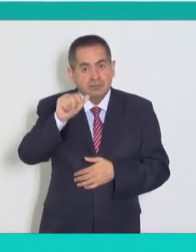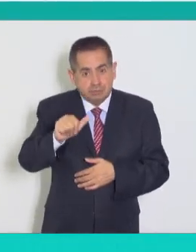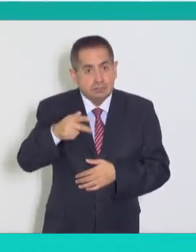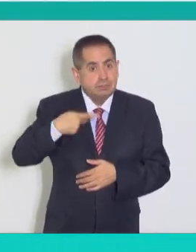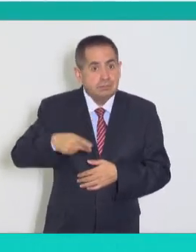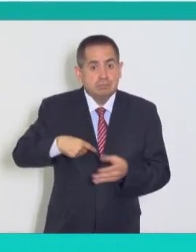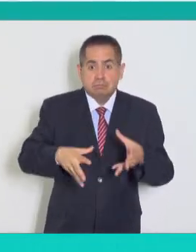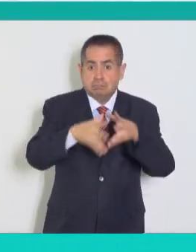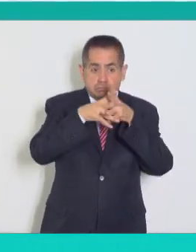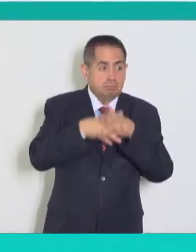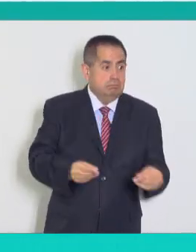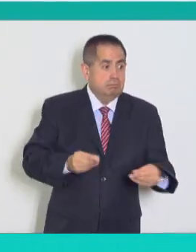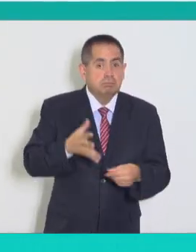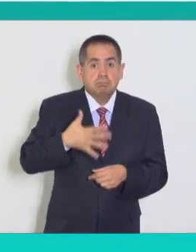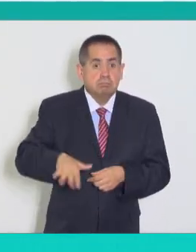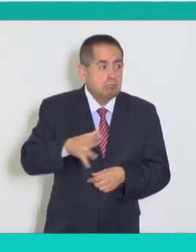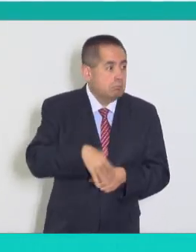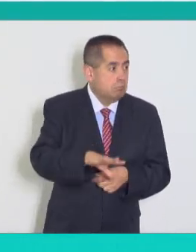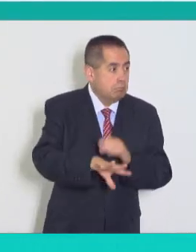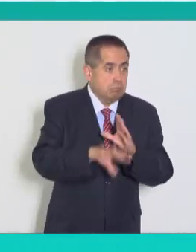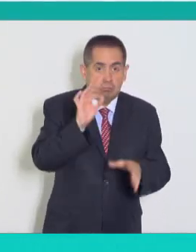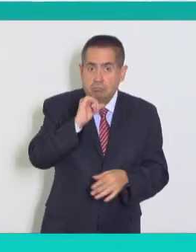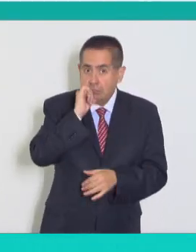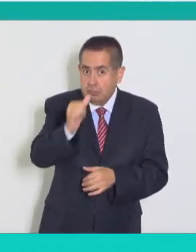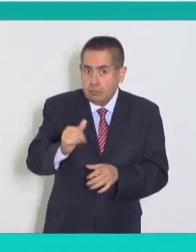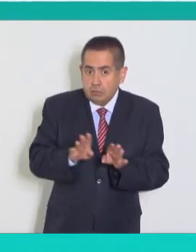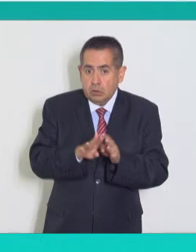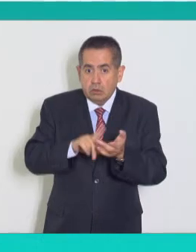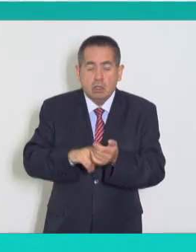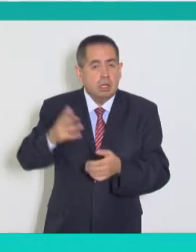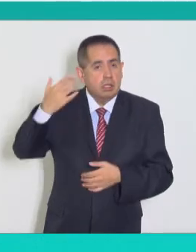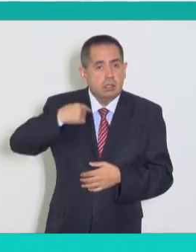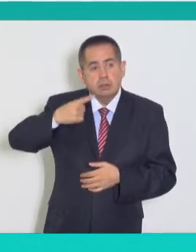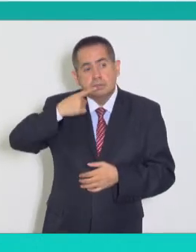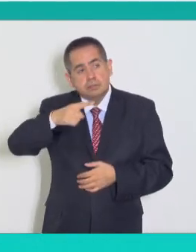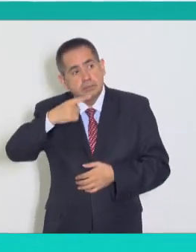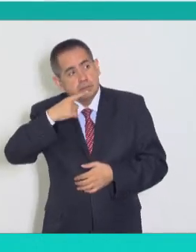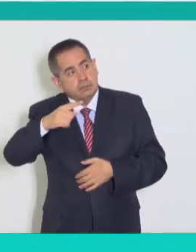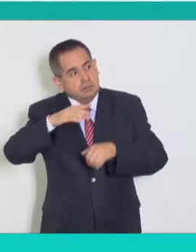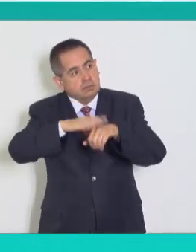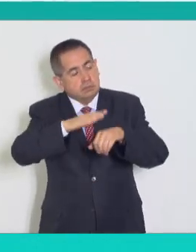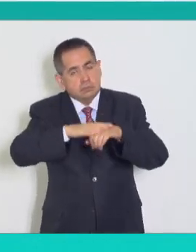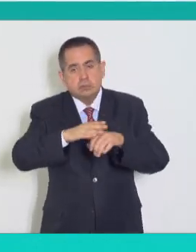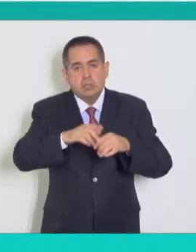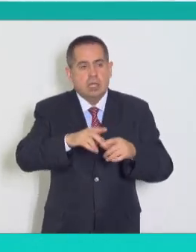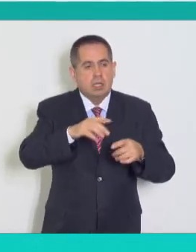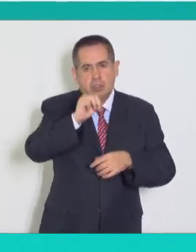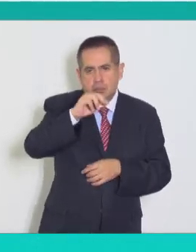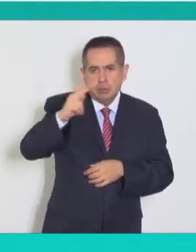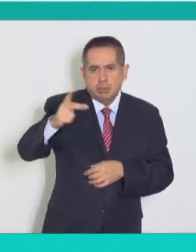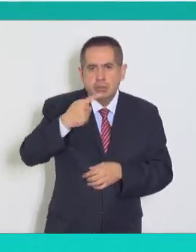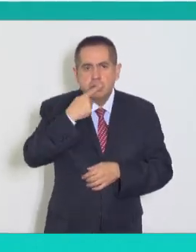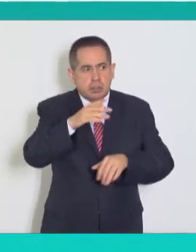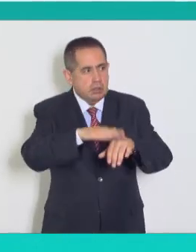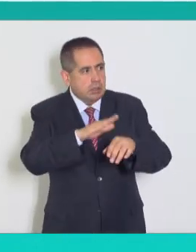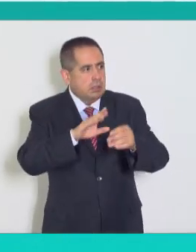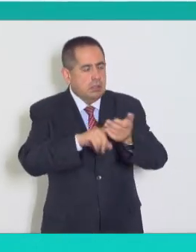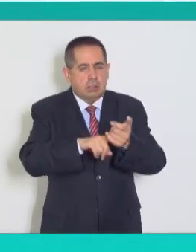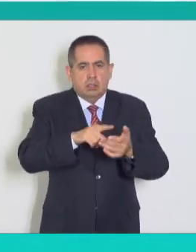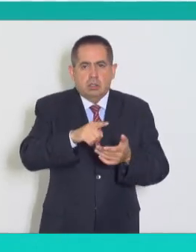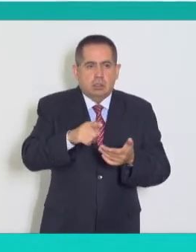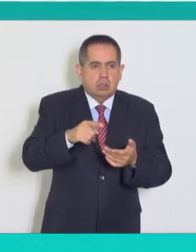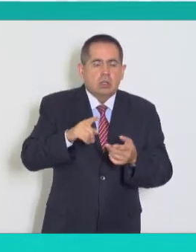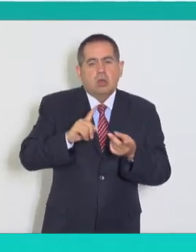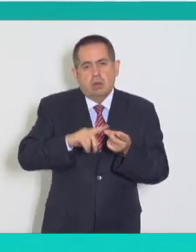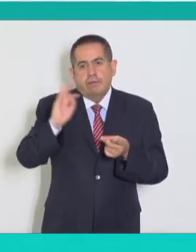personas no localizadas respecto de denuncias presentadas santana ante agencias del ministerio público del fuero común